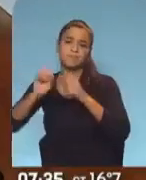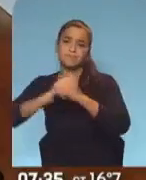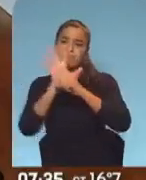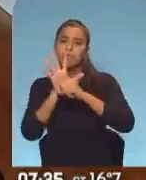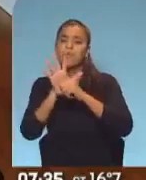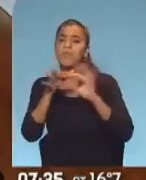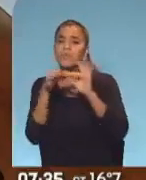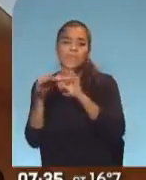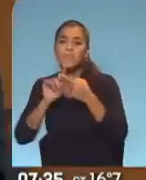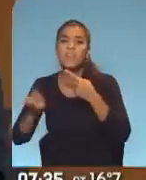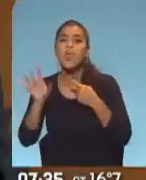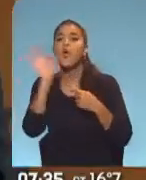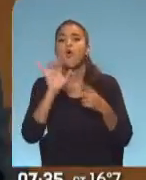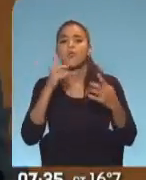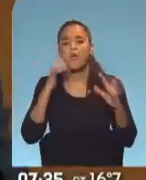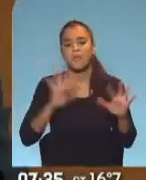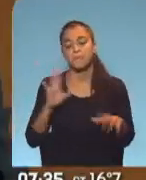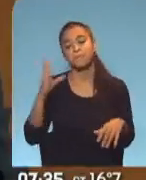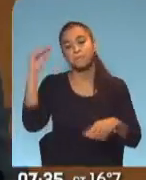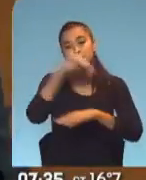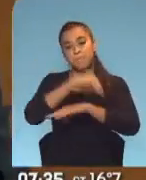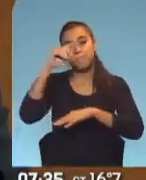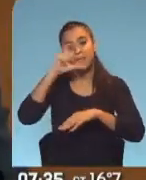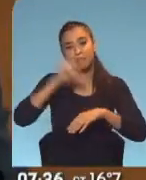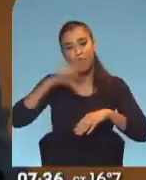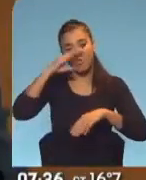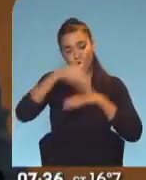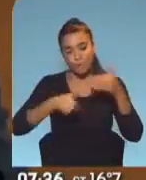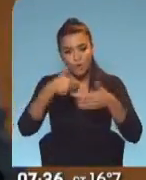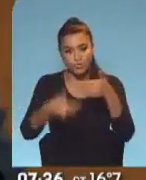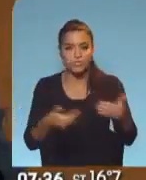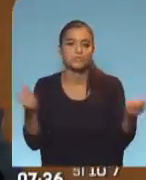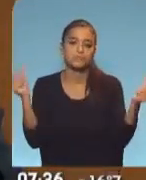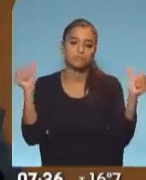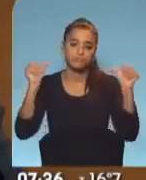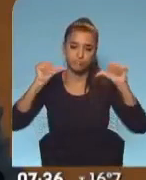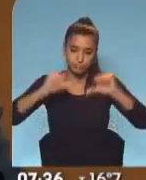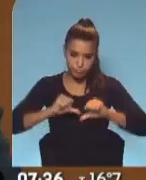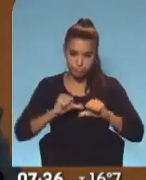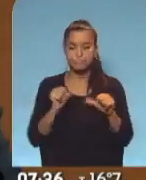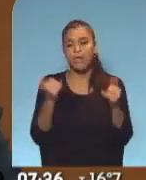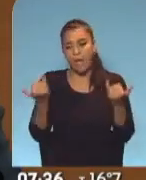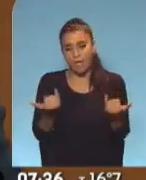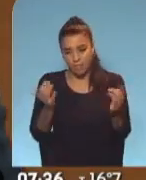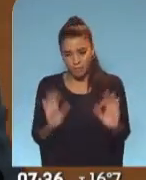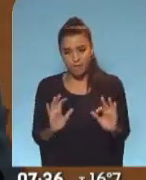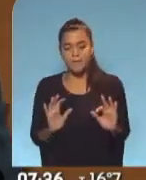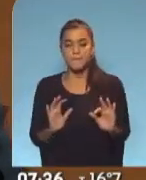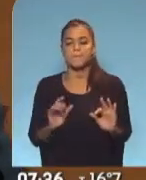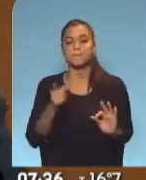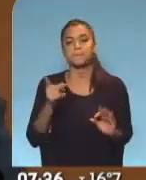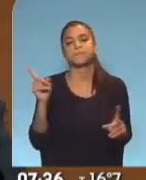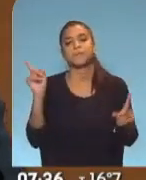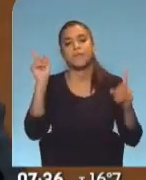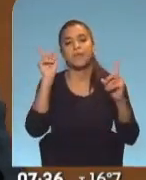tiene nada que ver? Bueno, el petróleo venía en un proceso de baja del precio sostenido que la